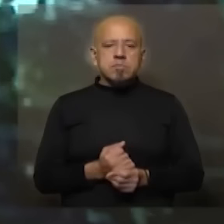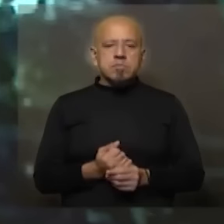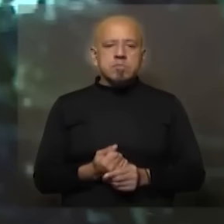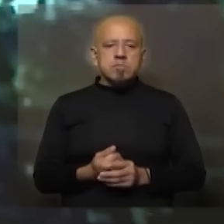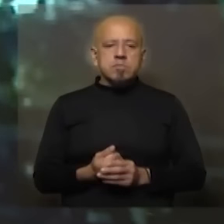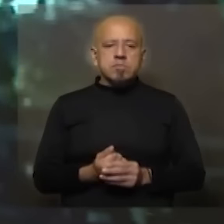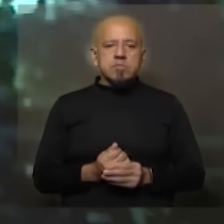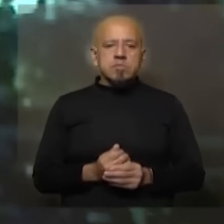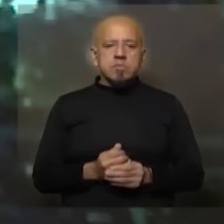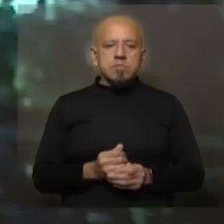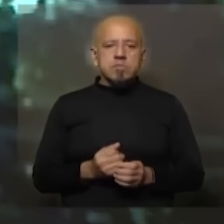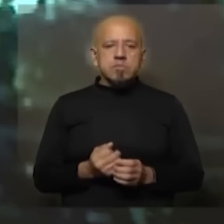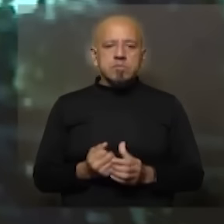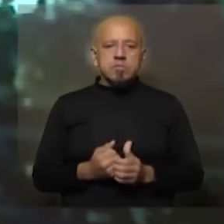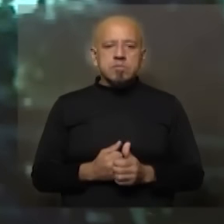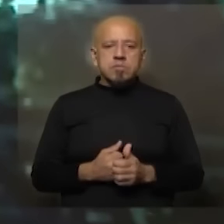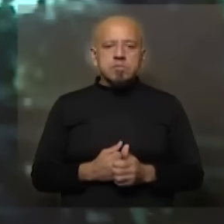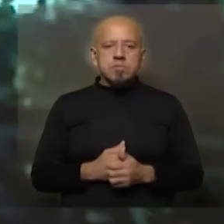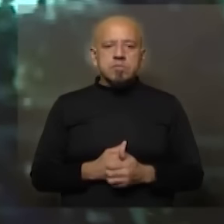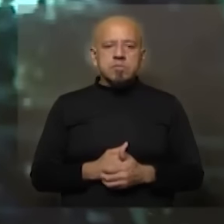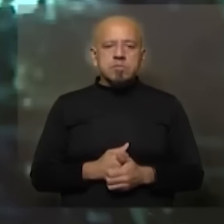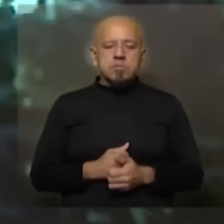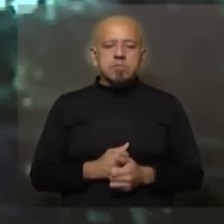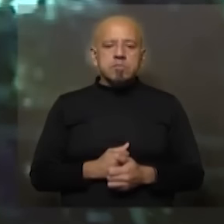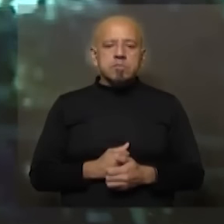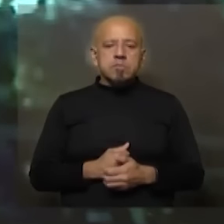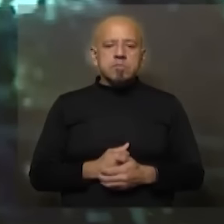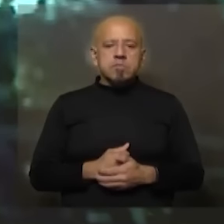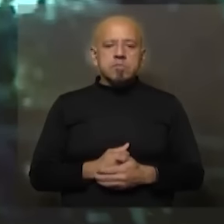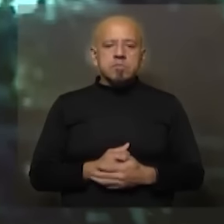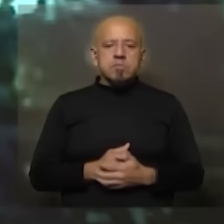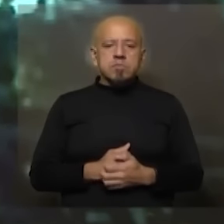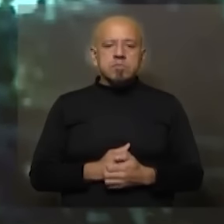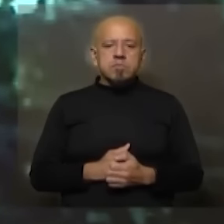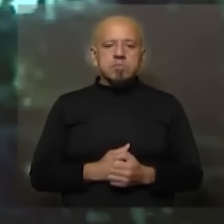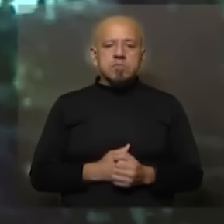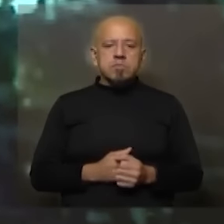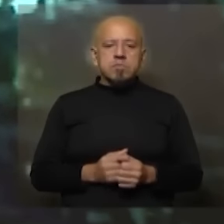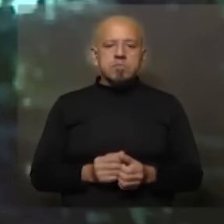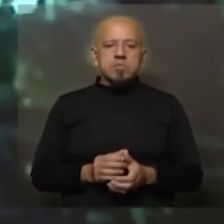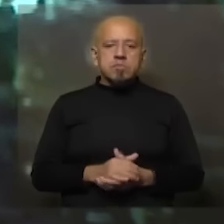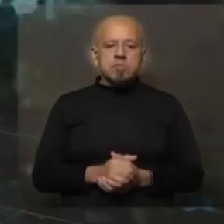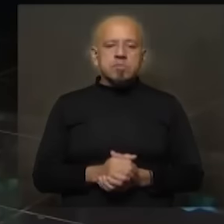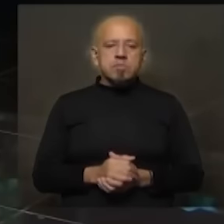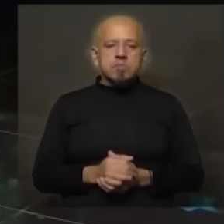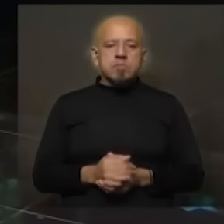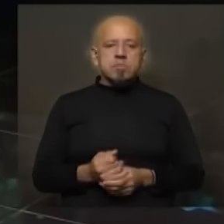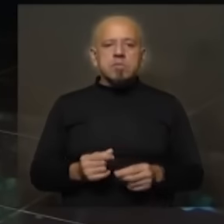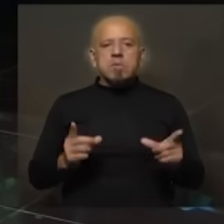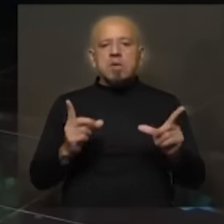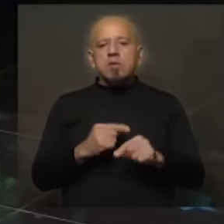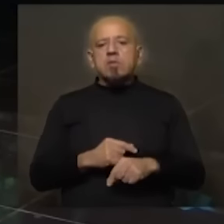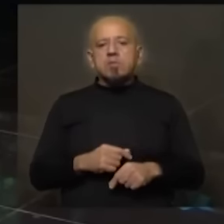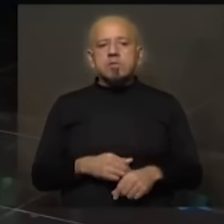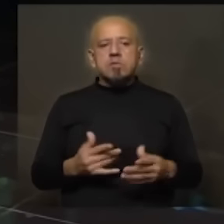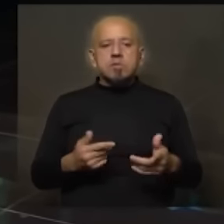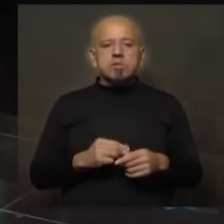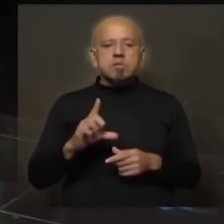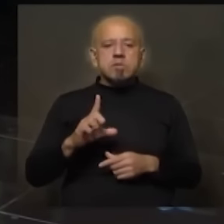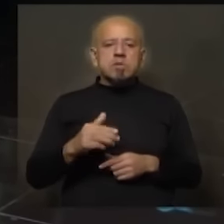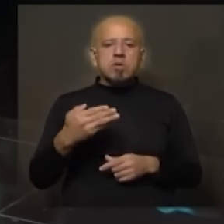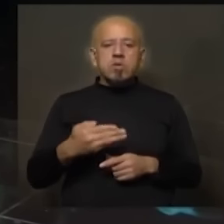no llovería, pero va a estar nublado todo el día, 18 grados la mínima, 24 la máxima. Y estamos llegando al final de la edición de hoy. Recuerden que ya llega Lado B